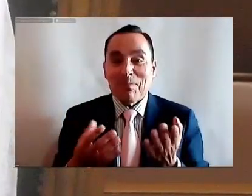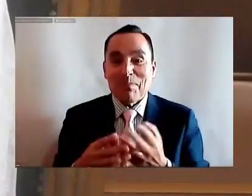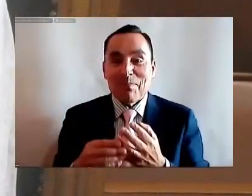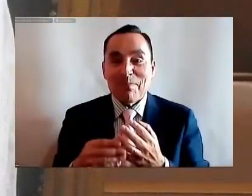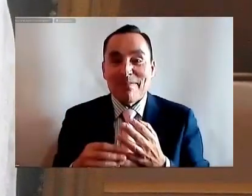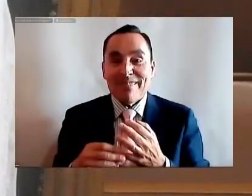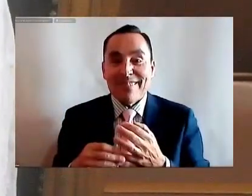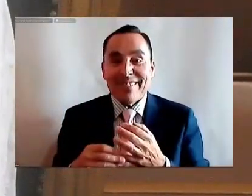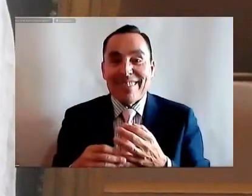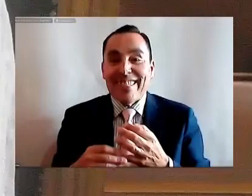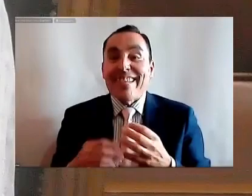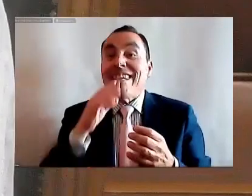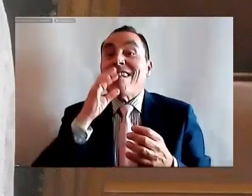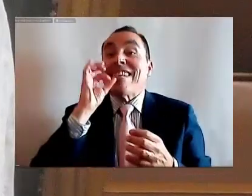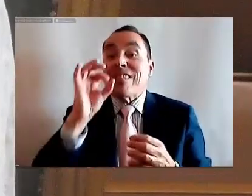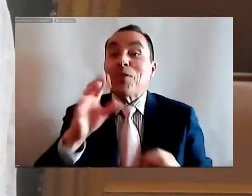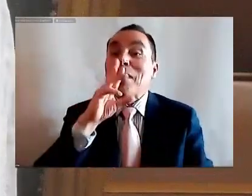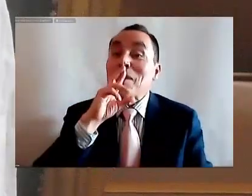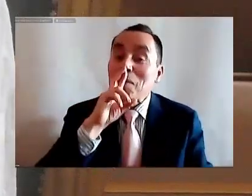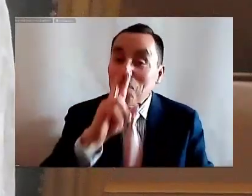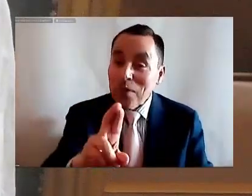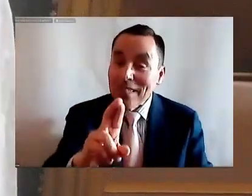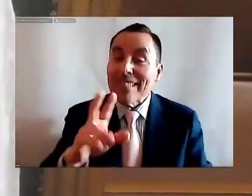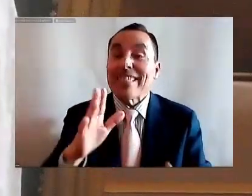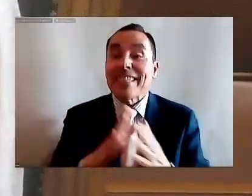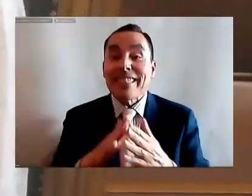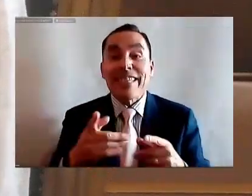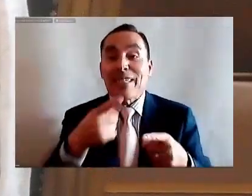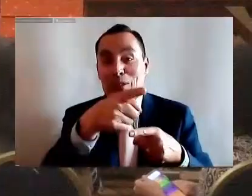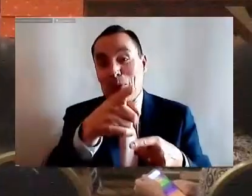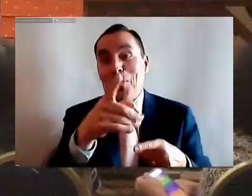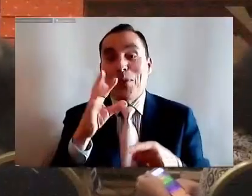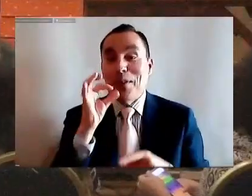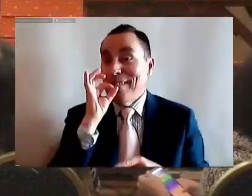Que una respuesta que escapa a ustedes, no sé.